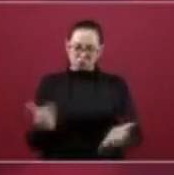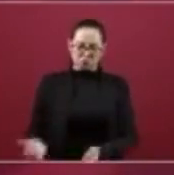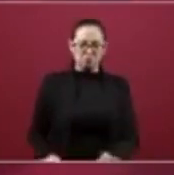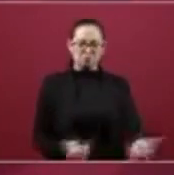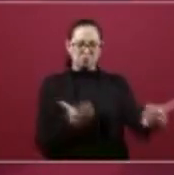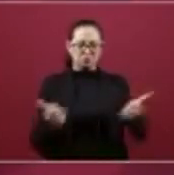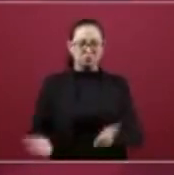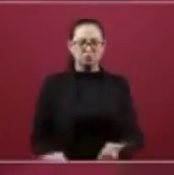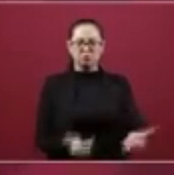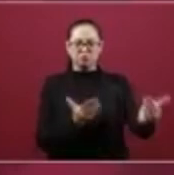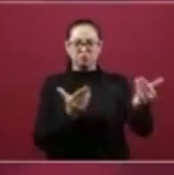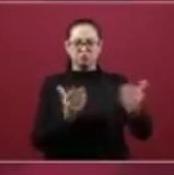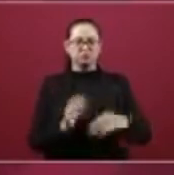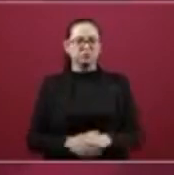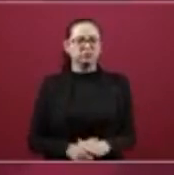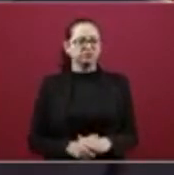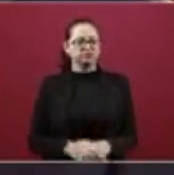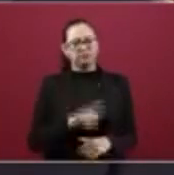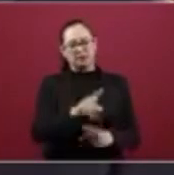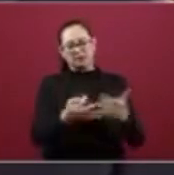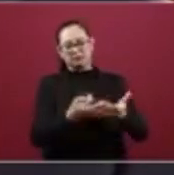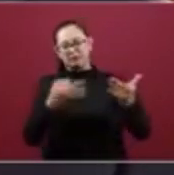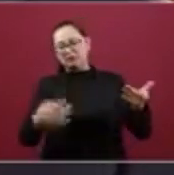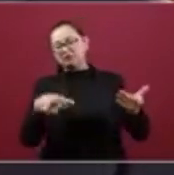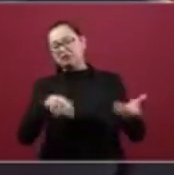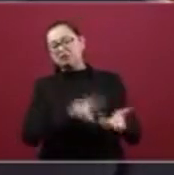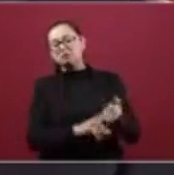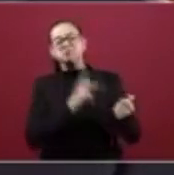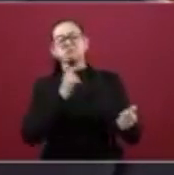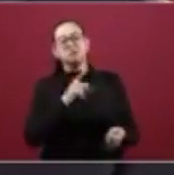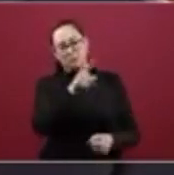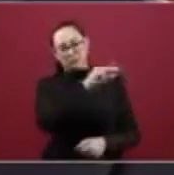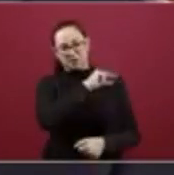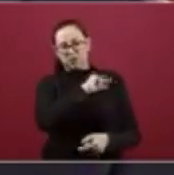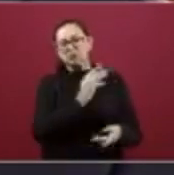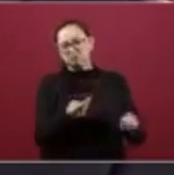los campos petroleros a particulares.